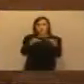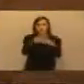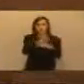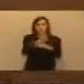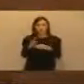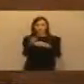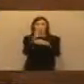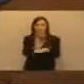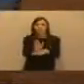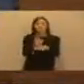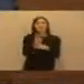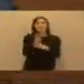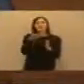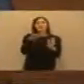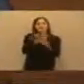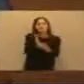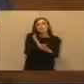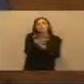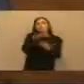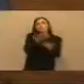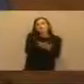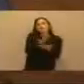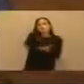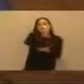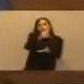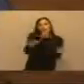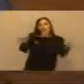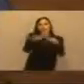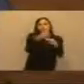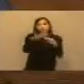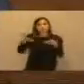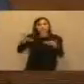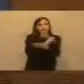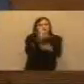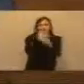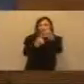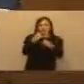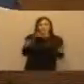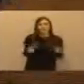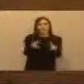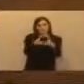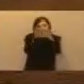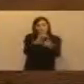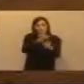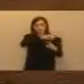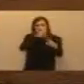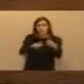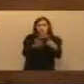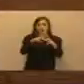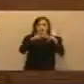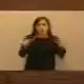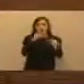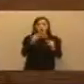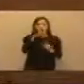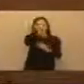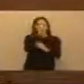plantea una llamada a todos los agentes políticos, económicos y sociales de Asturias para confluir en torno a una posición